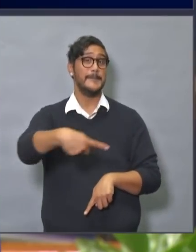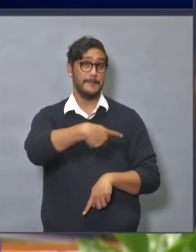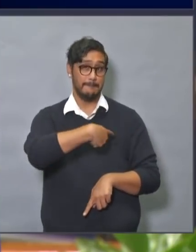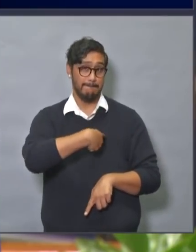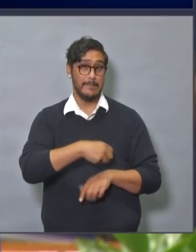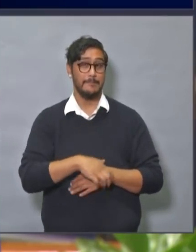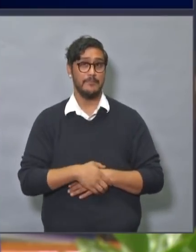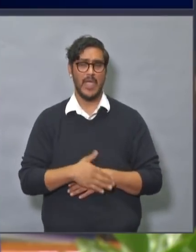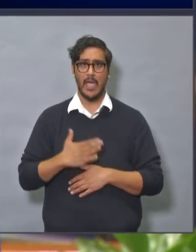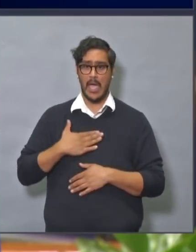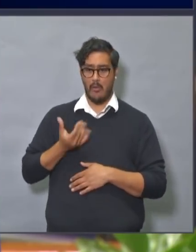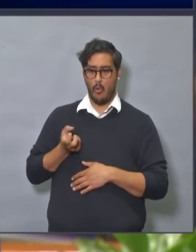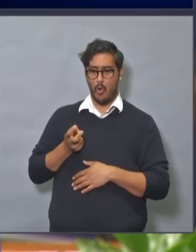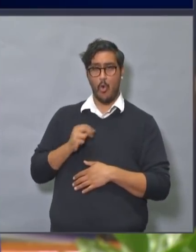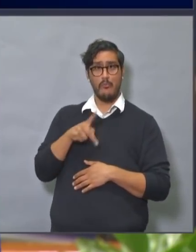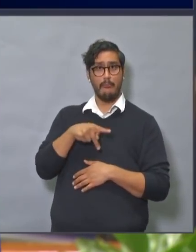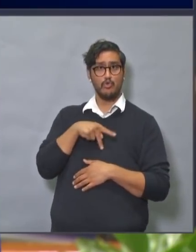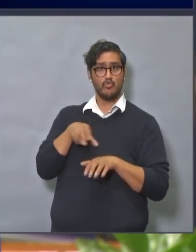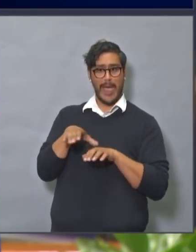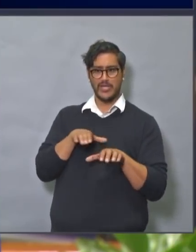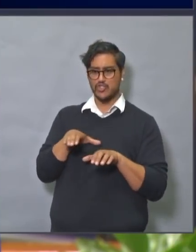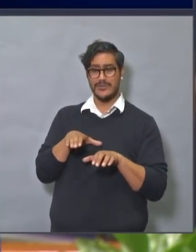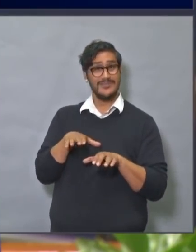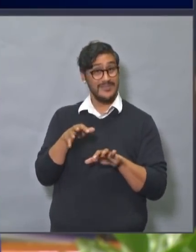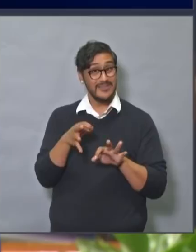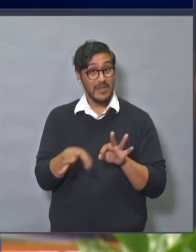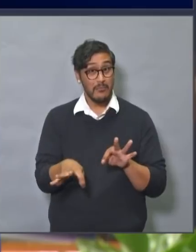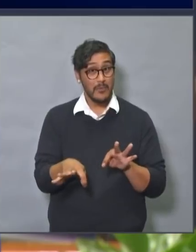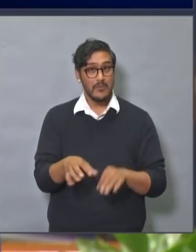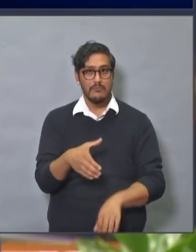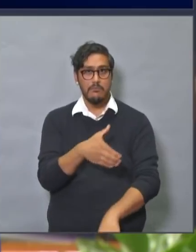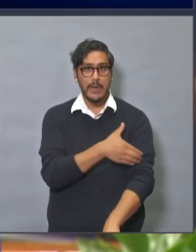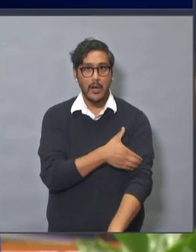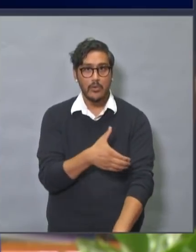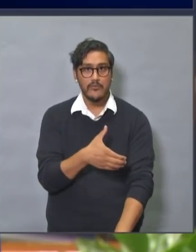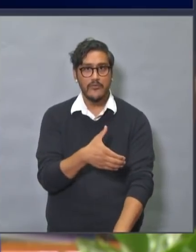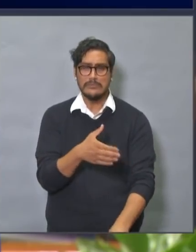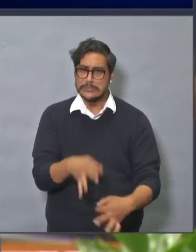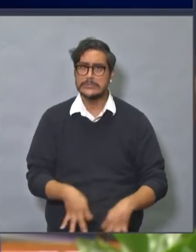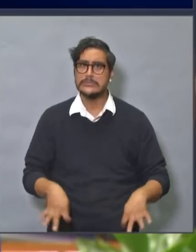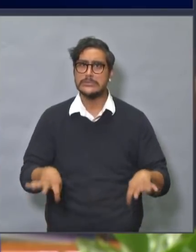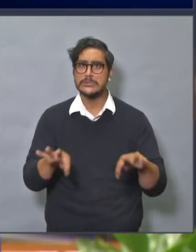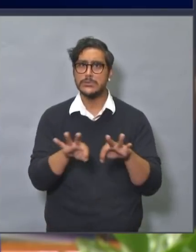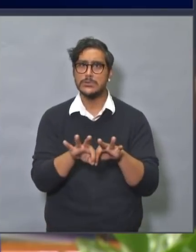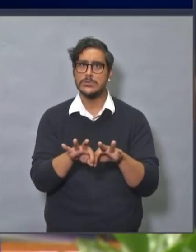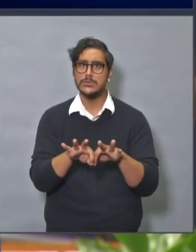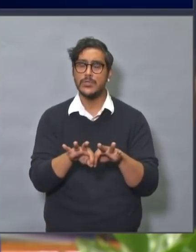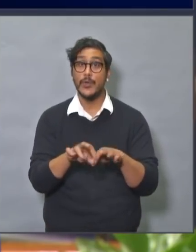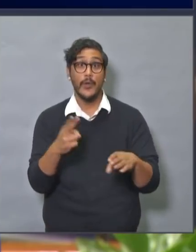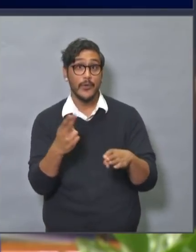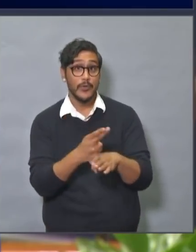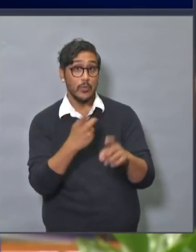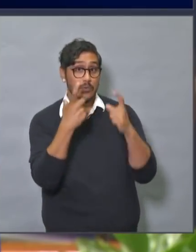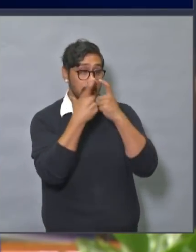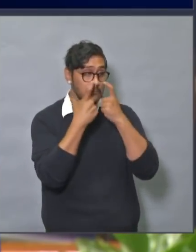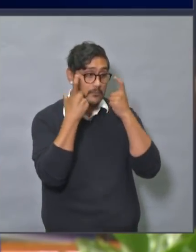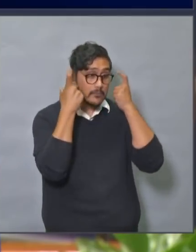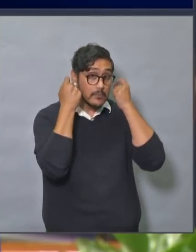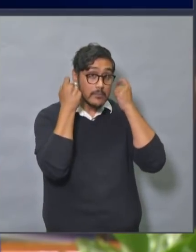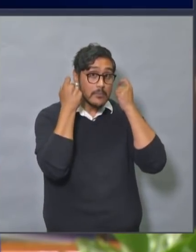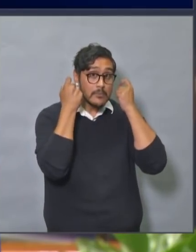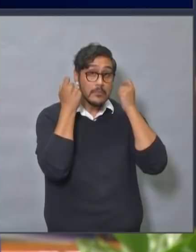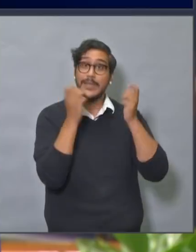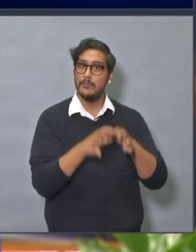acciones personales son simples, muy poderosas y tan importantes. Usar una cubierta de tela para la